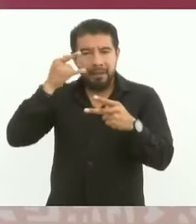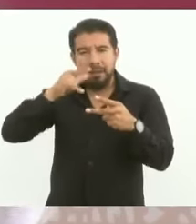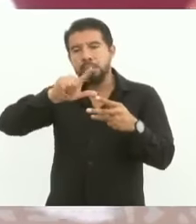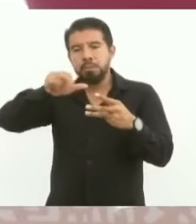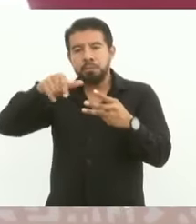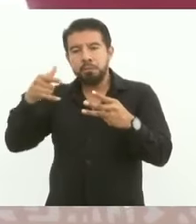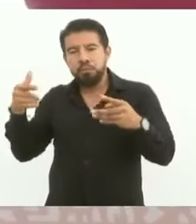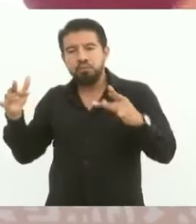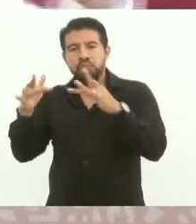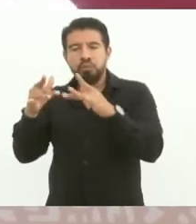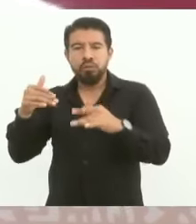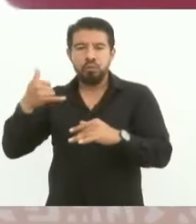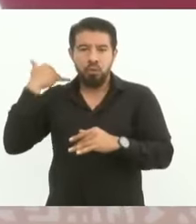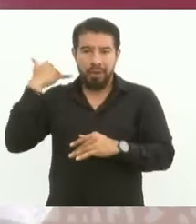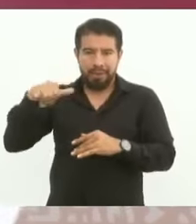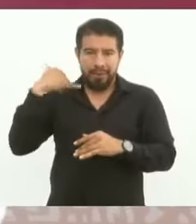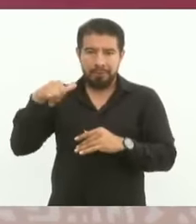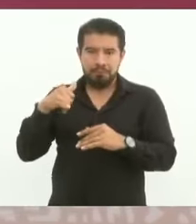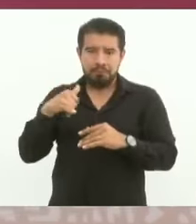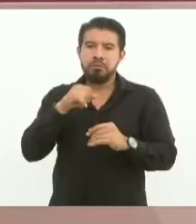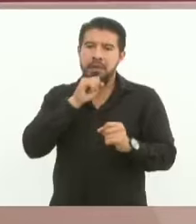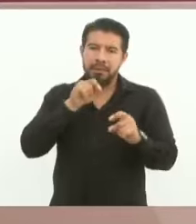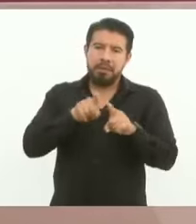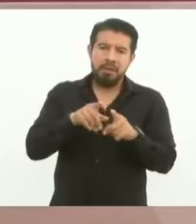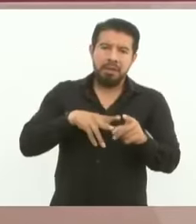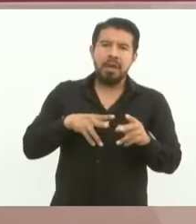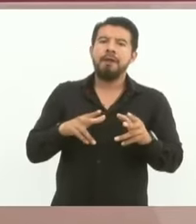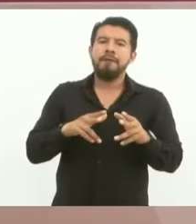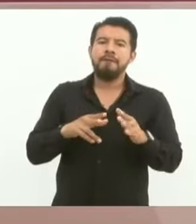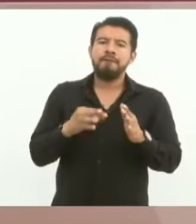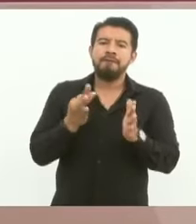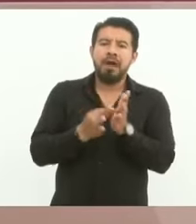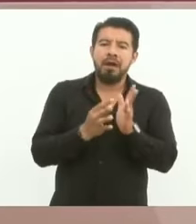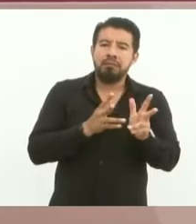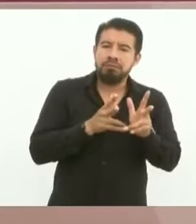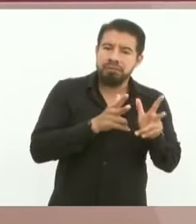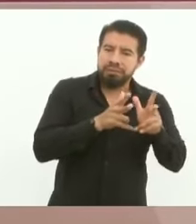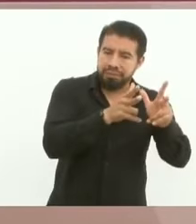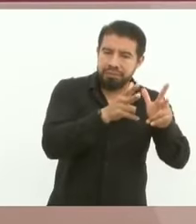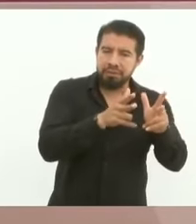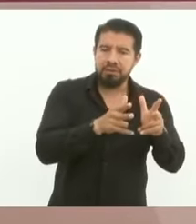Y después el ferrocarril de